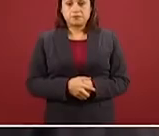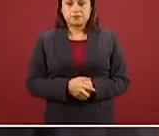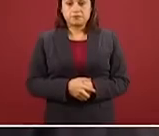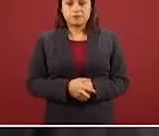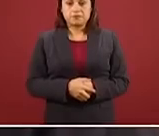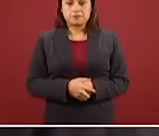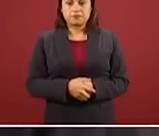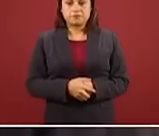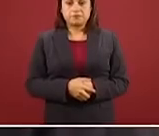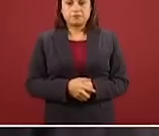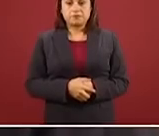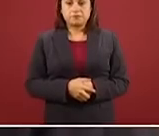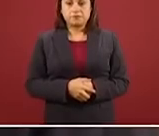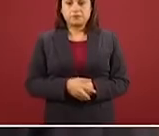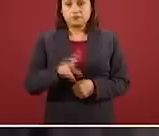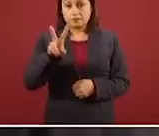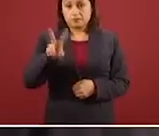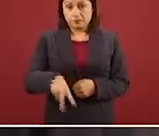que no debió comprarse.